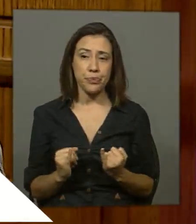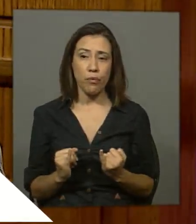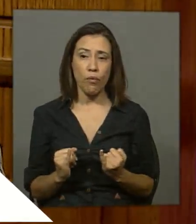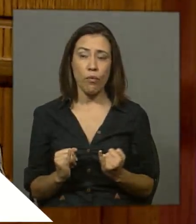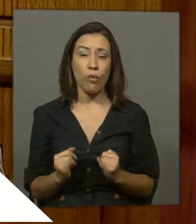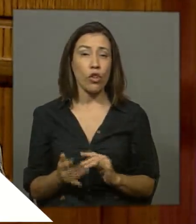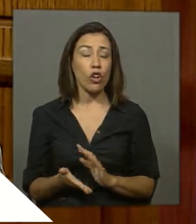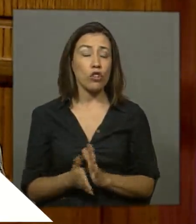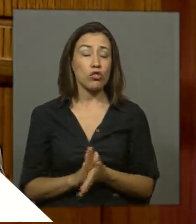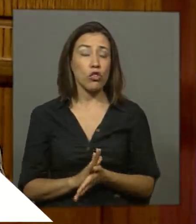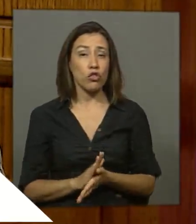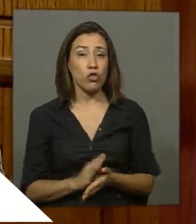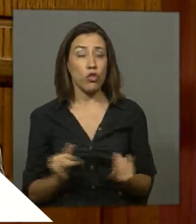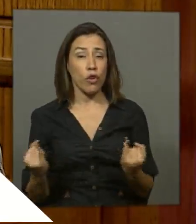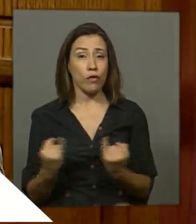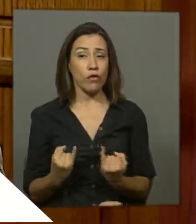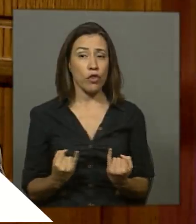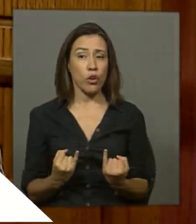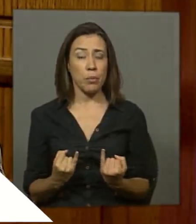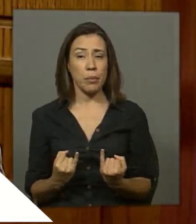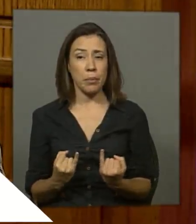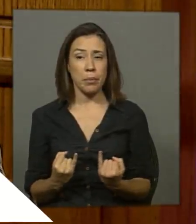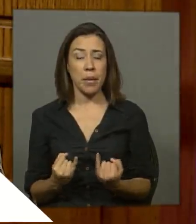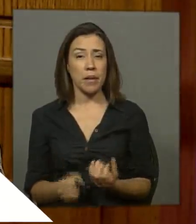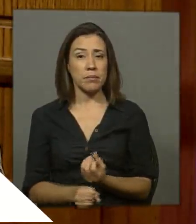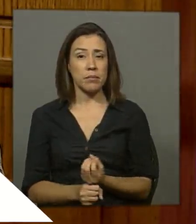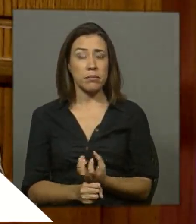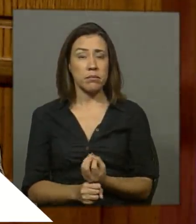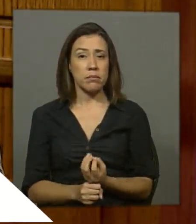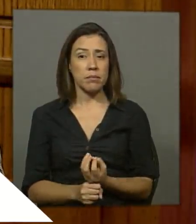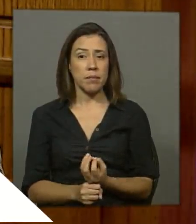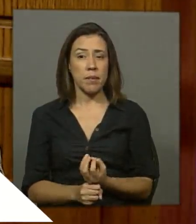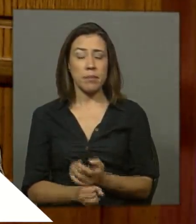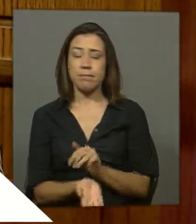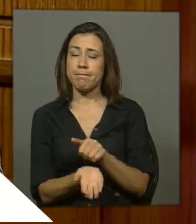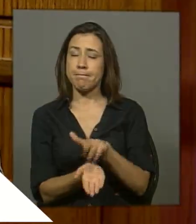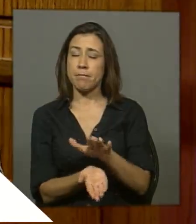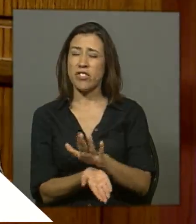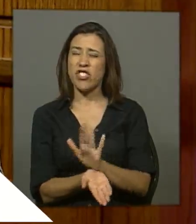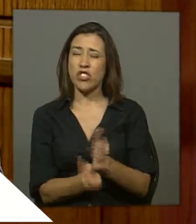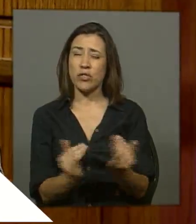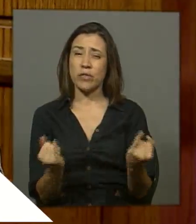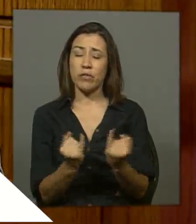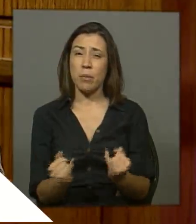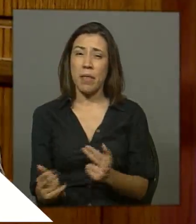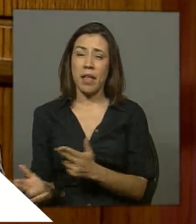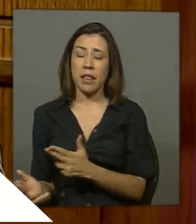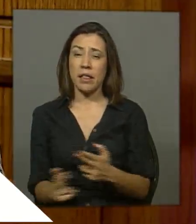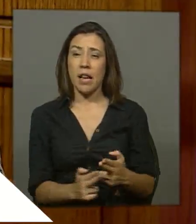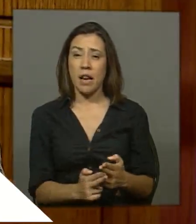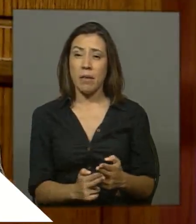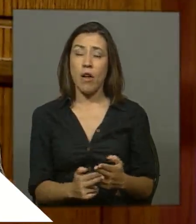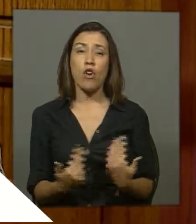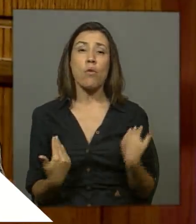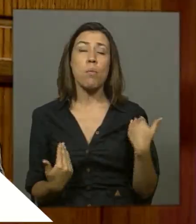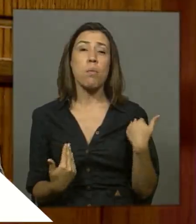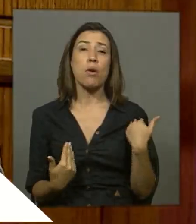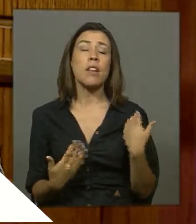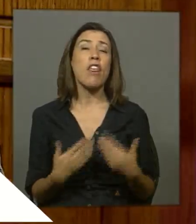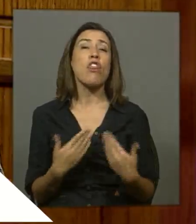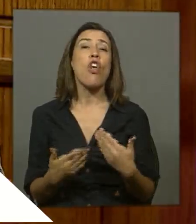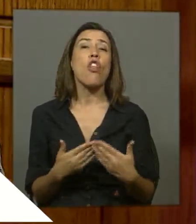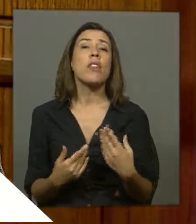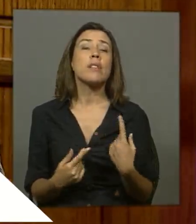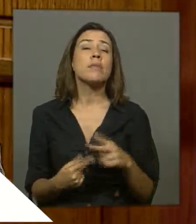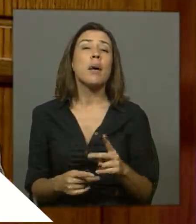todo tipo los radicales rechazamos todo tipo de terrorismo venga de donde venga